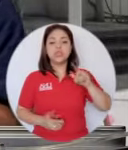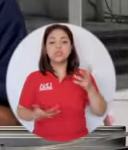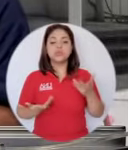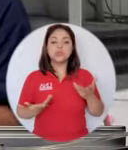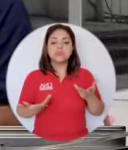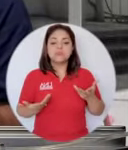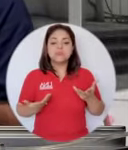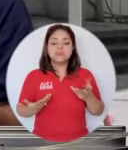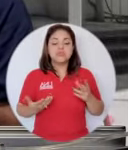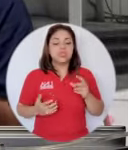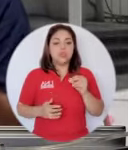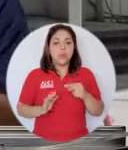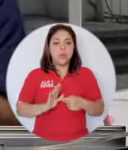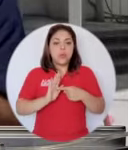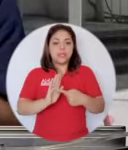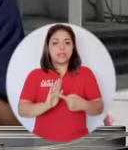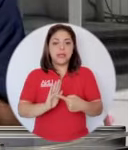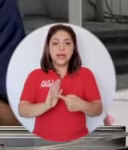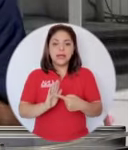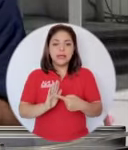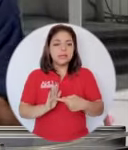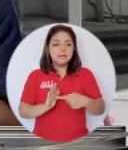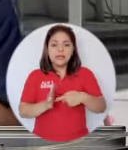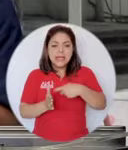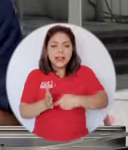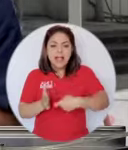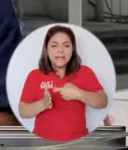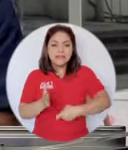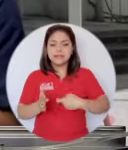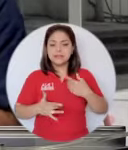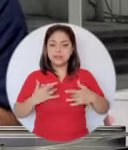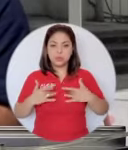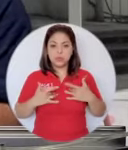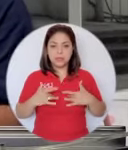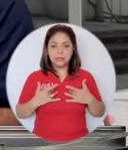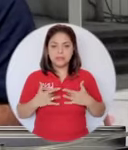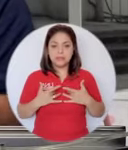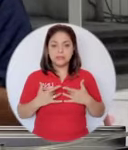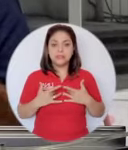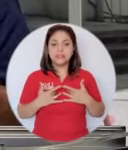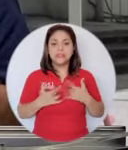joven es la que manifiesta menos síntomas. Entonces,